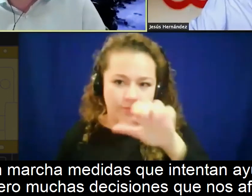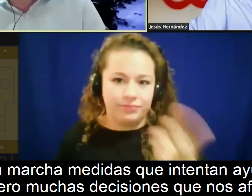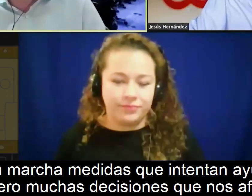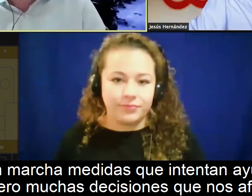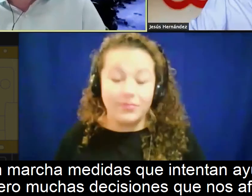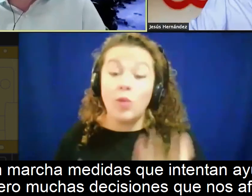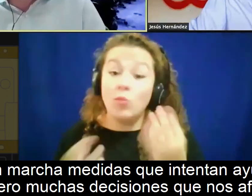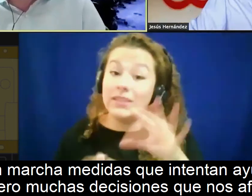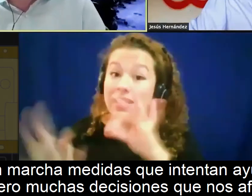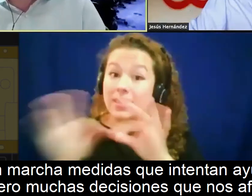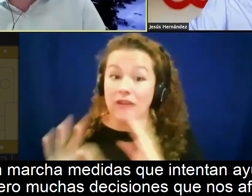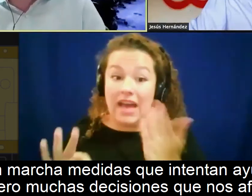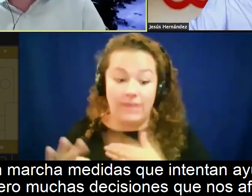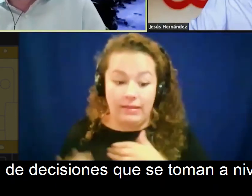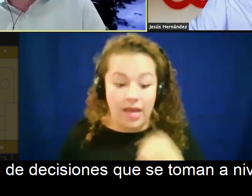día a día